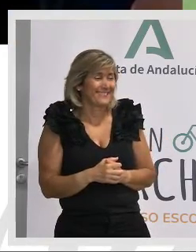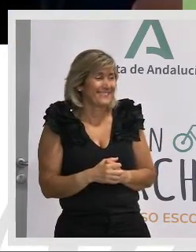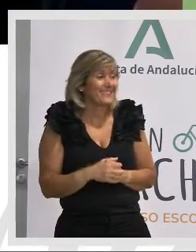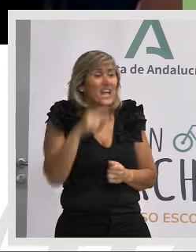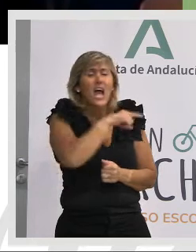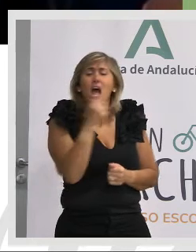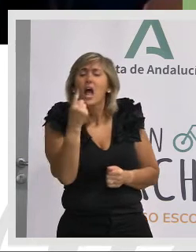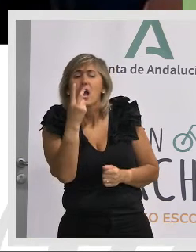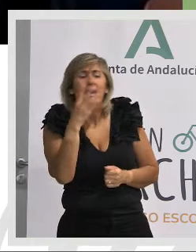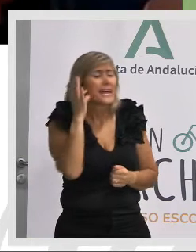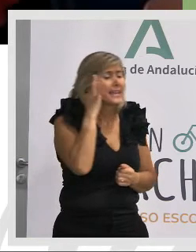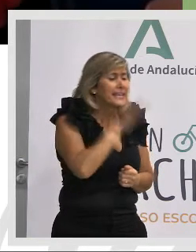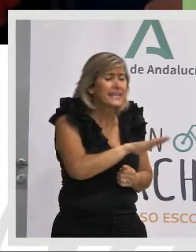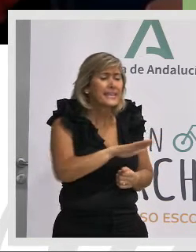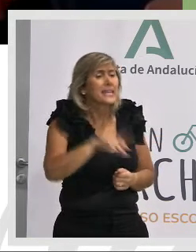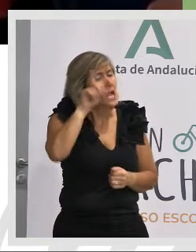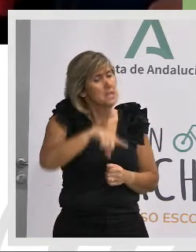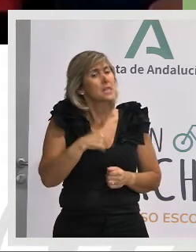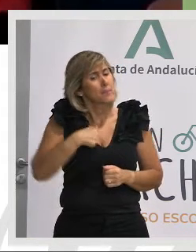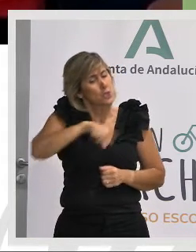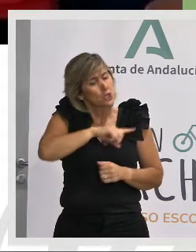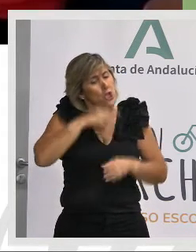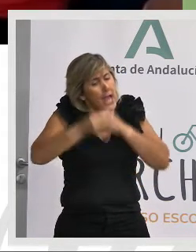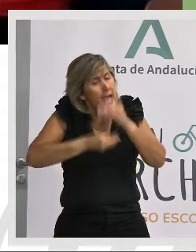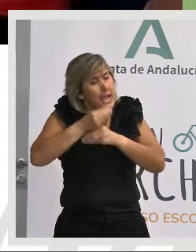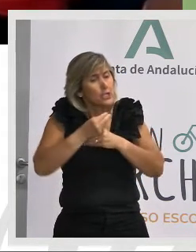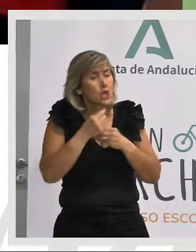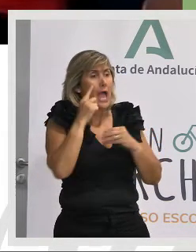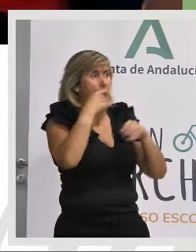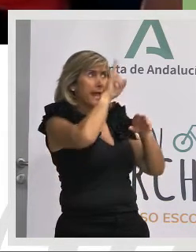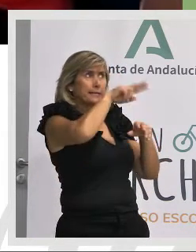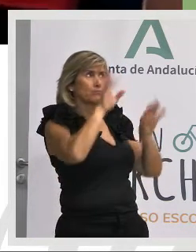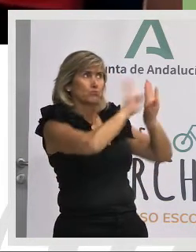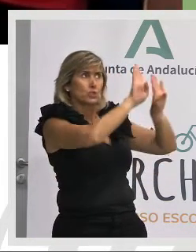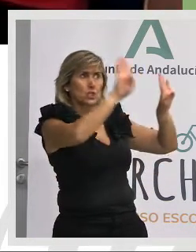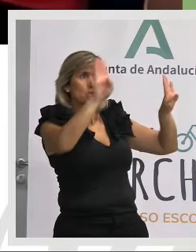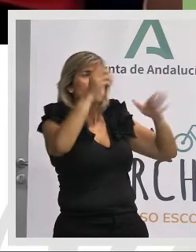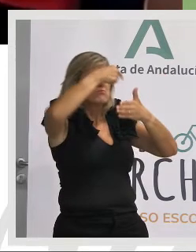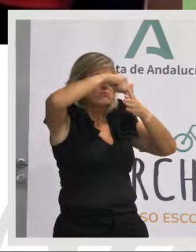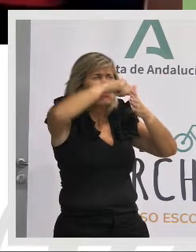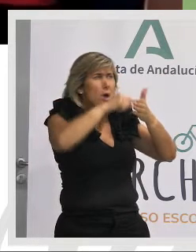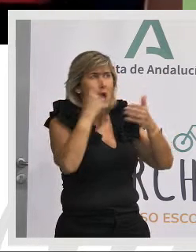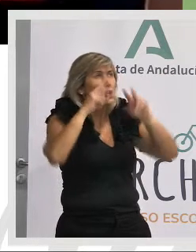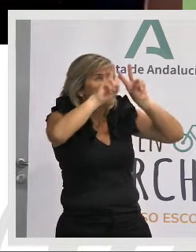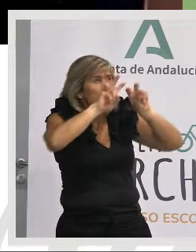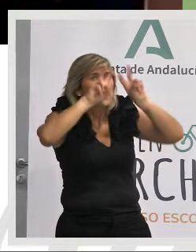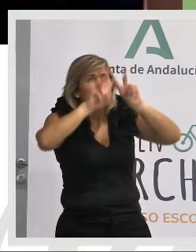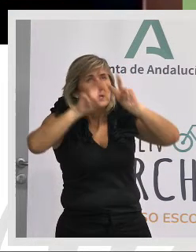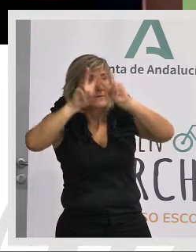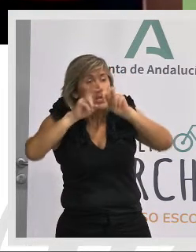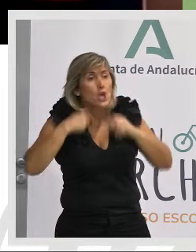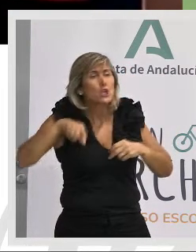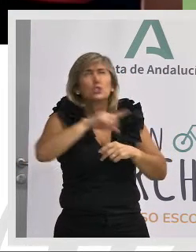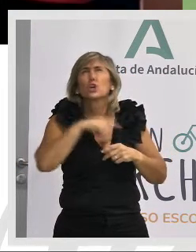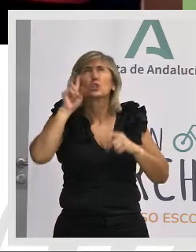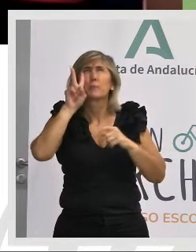Algunos niños también hemos hecho exposiciones de profundización y hemos investigado cuáles son los países